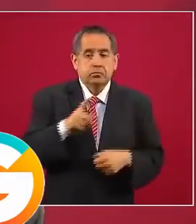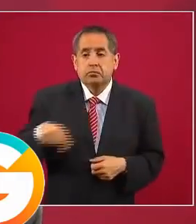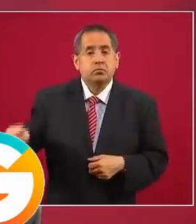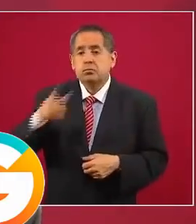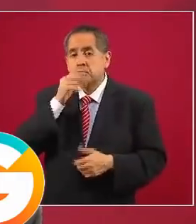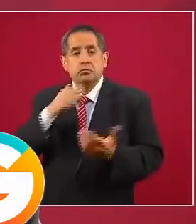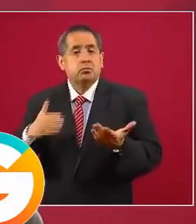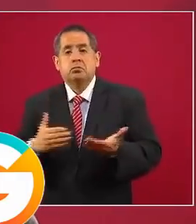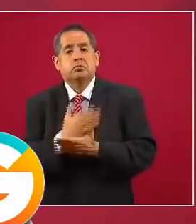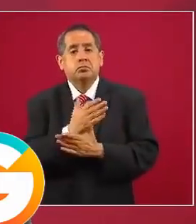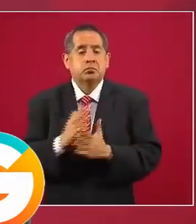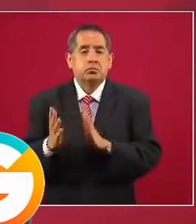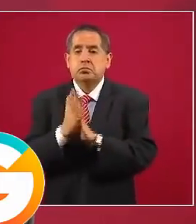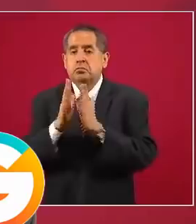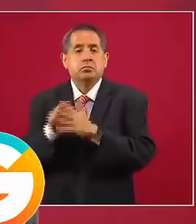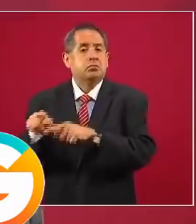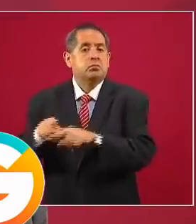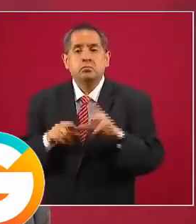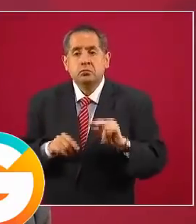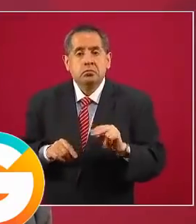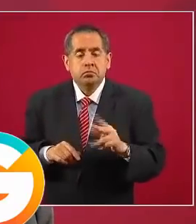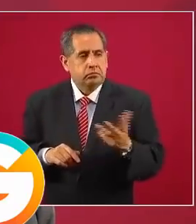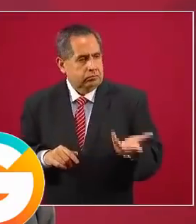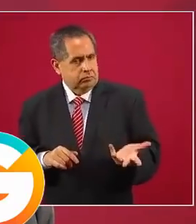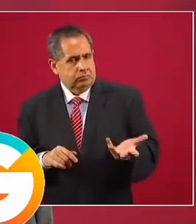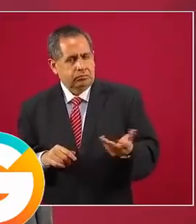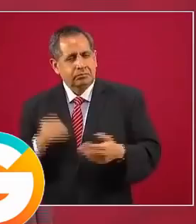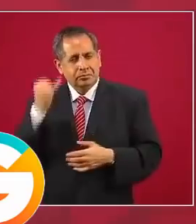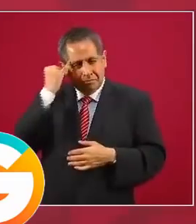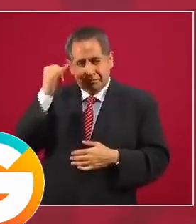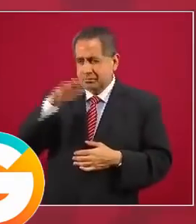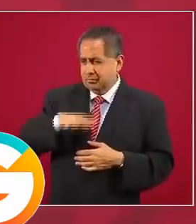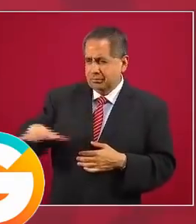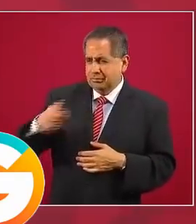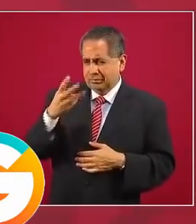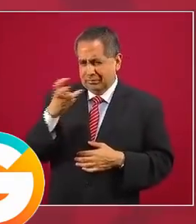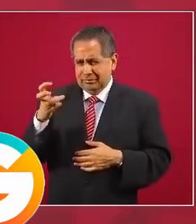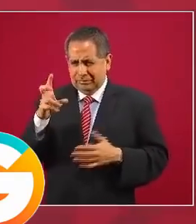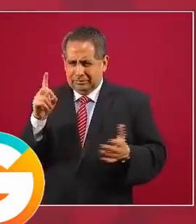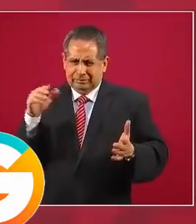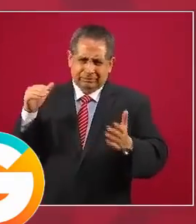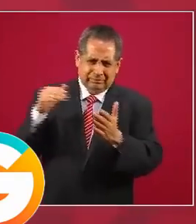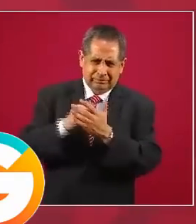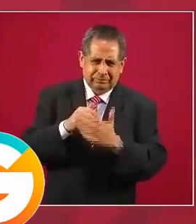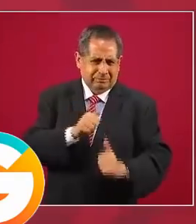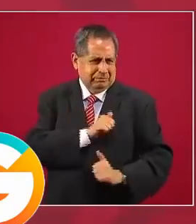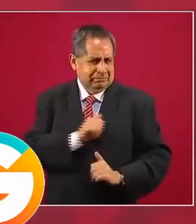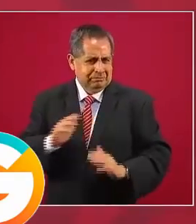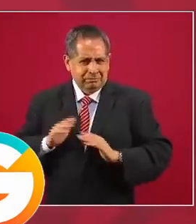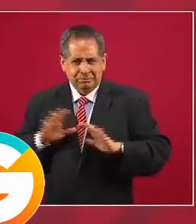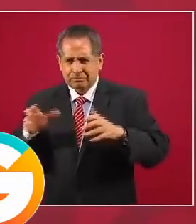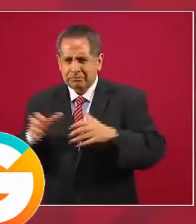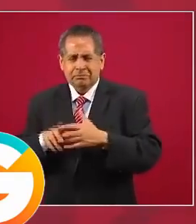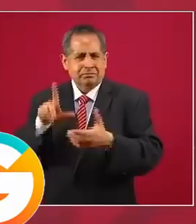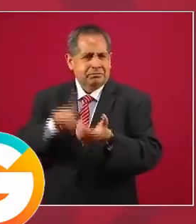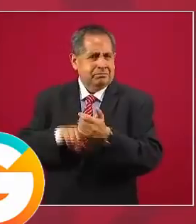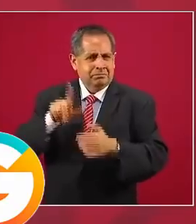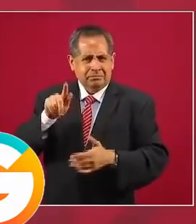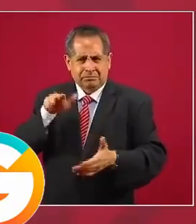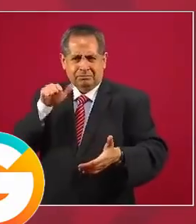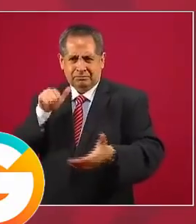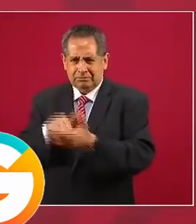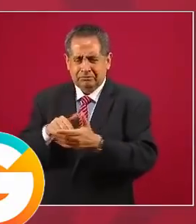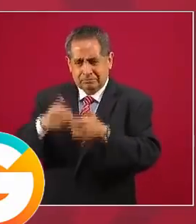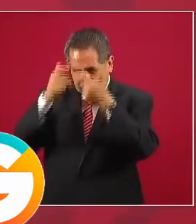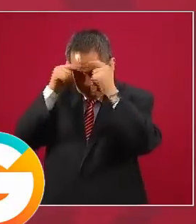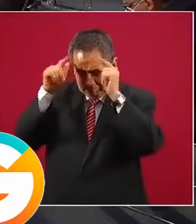violencia. Imagínense tener 330 mil elementos del ejército, 70 mil elementos